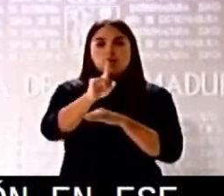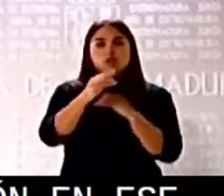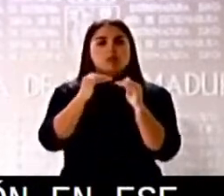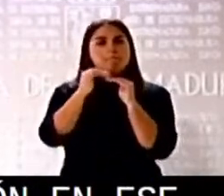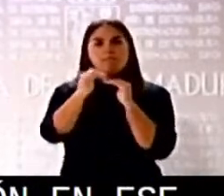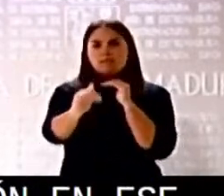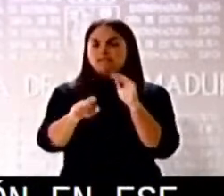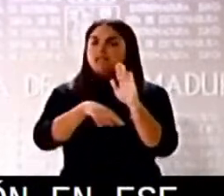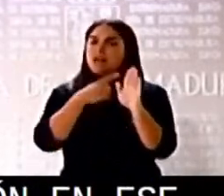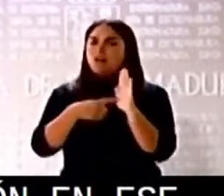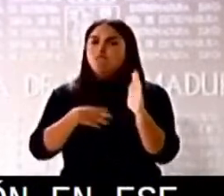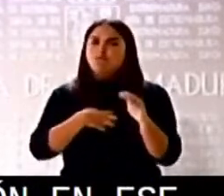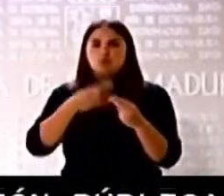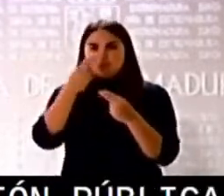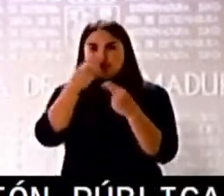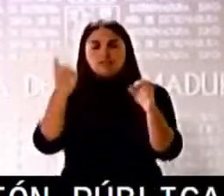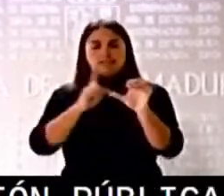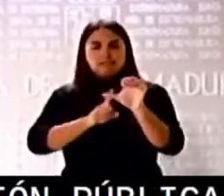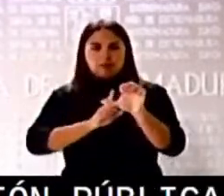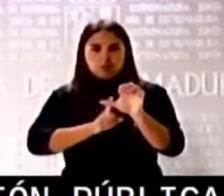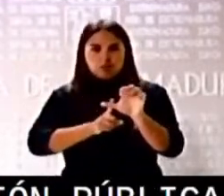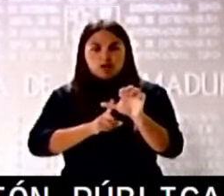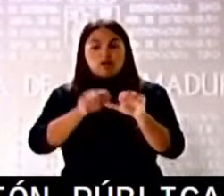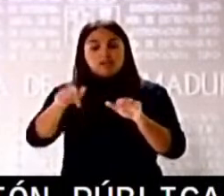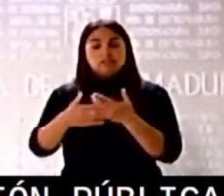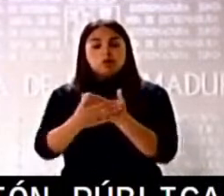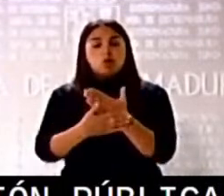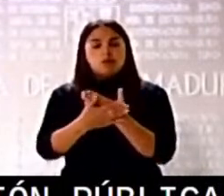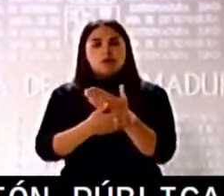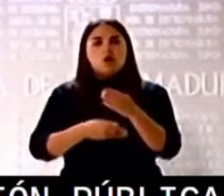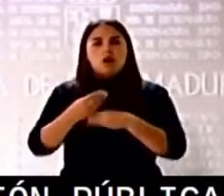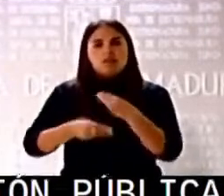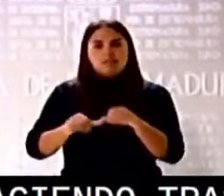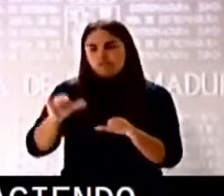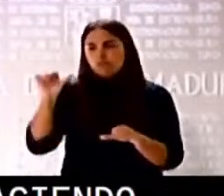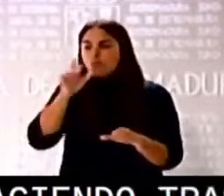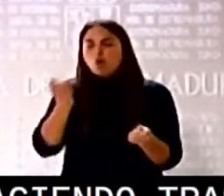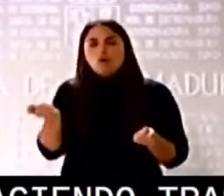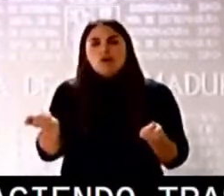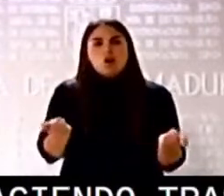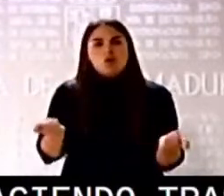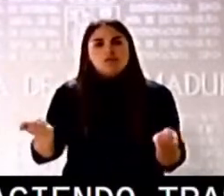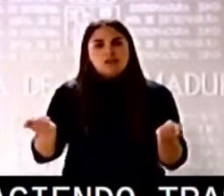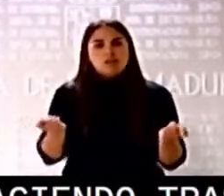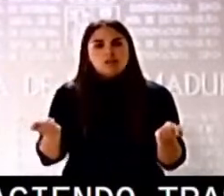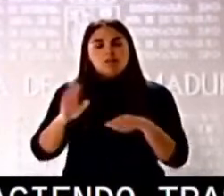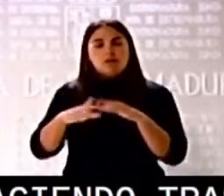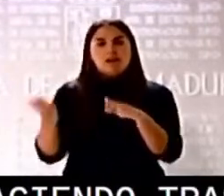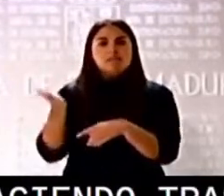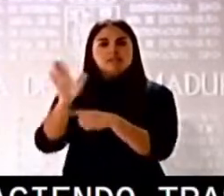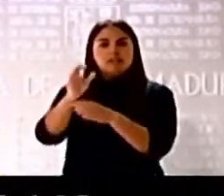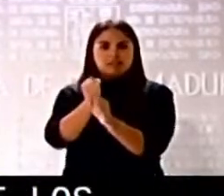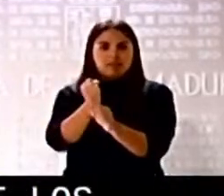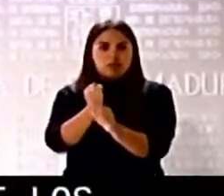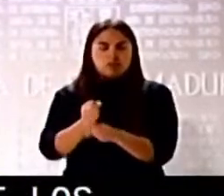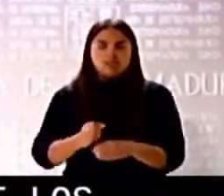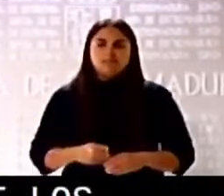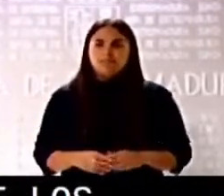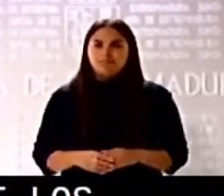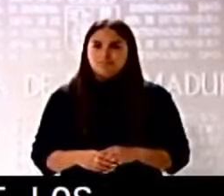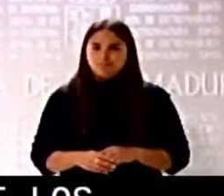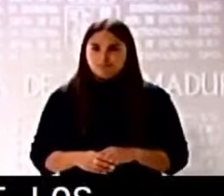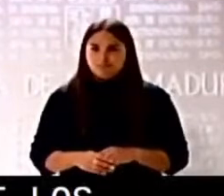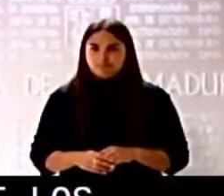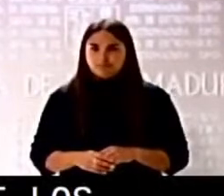permanente de la Ley de Función Pública de Extremadura que este Gobierno viene haciendo tras la negociación con los representantes de los trabajadores.